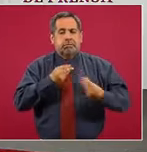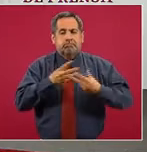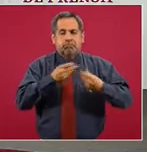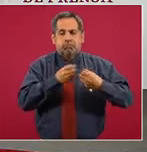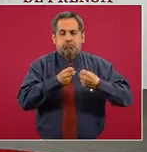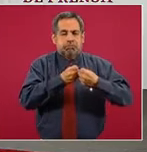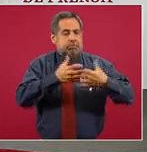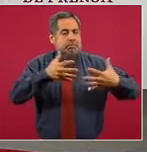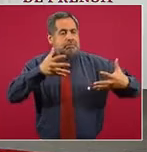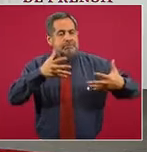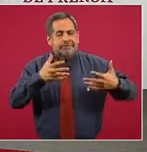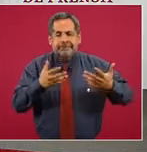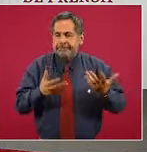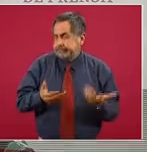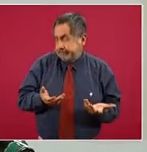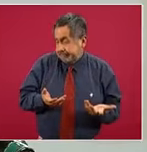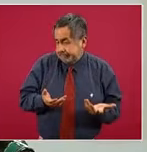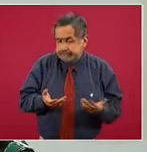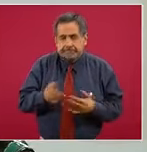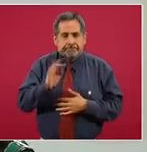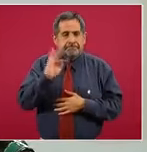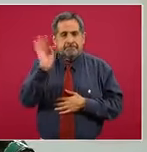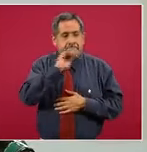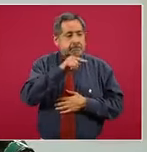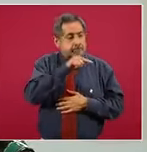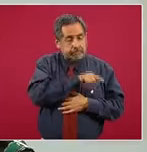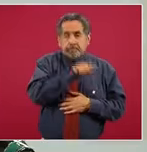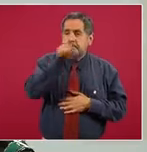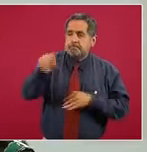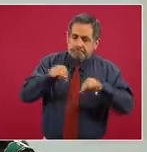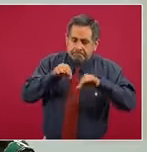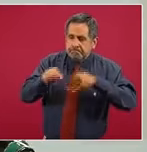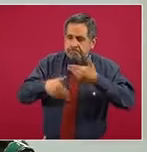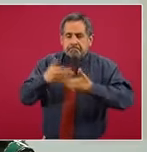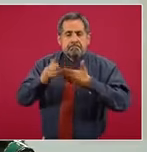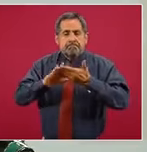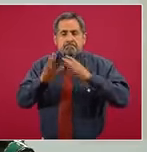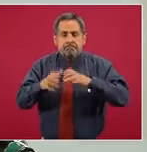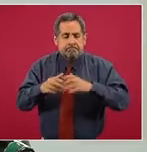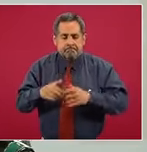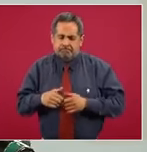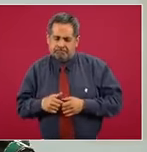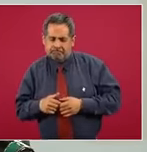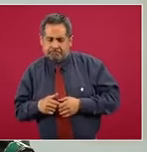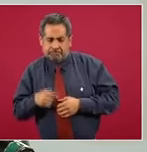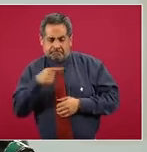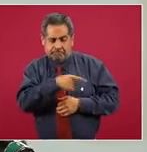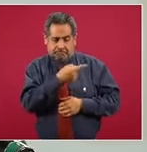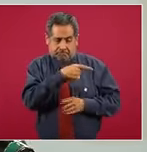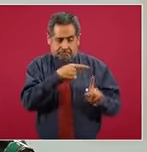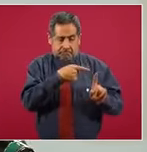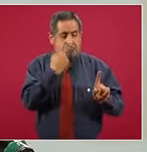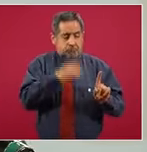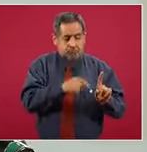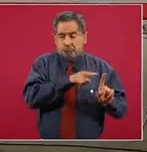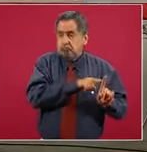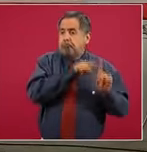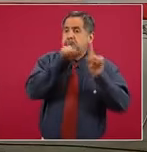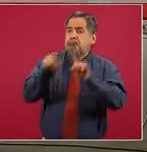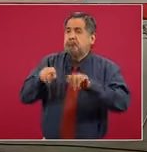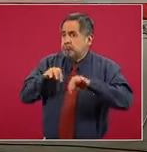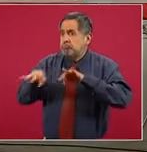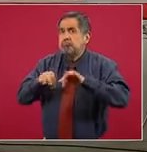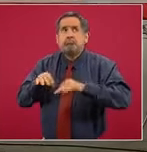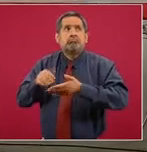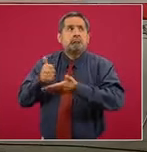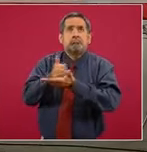brote. Si hay trabajo comunitario, pues bueno, probablemente la persona obligada a hacer trabajo